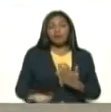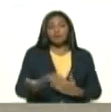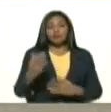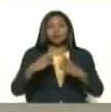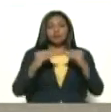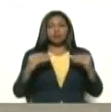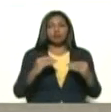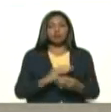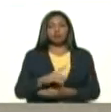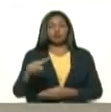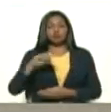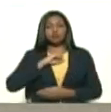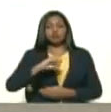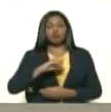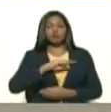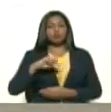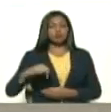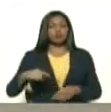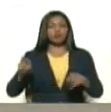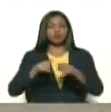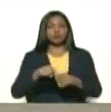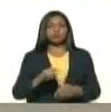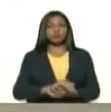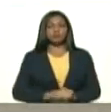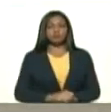todo somos nosotros.